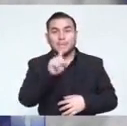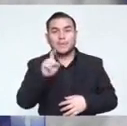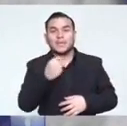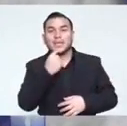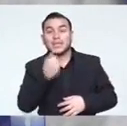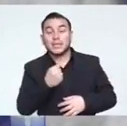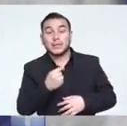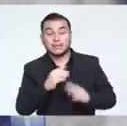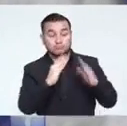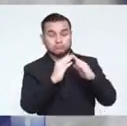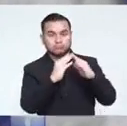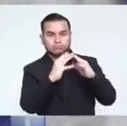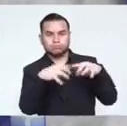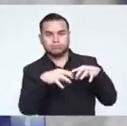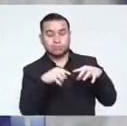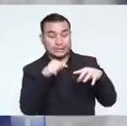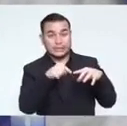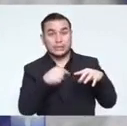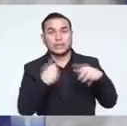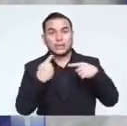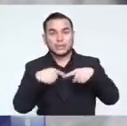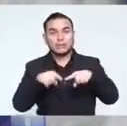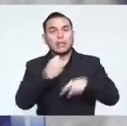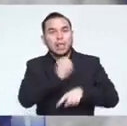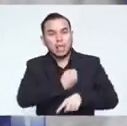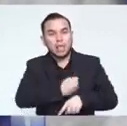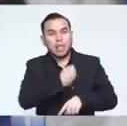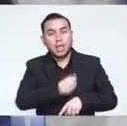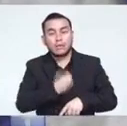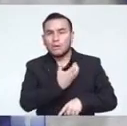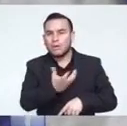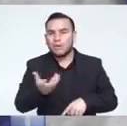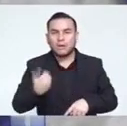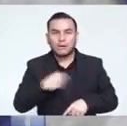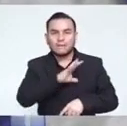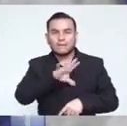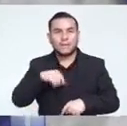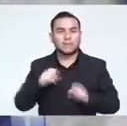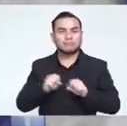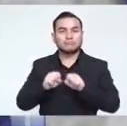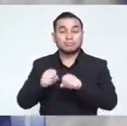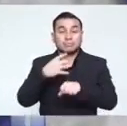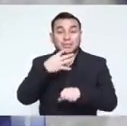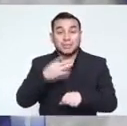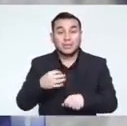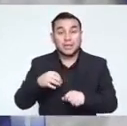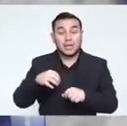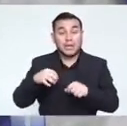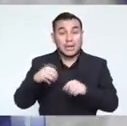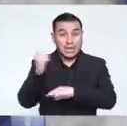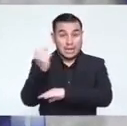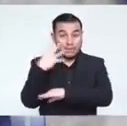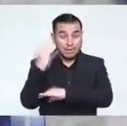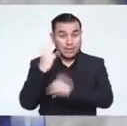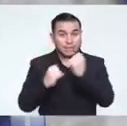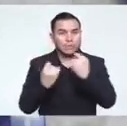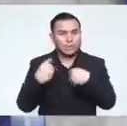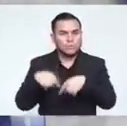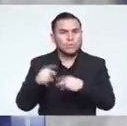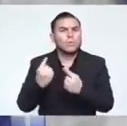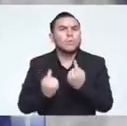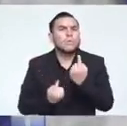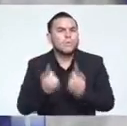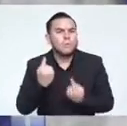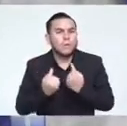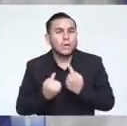que ha perdido sus cosas, que ha perdido sus casas, que ha perdido su familia, si la emergencia ya acabó. Y